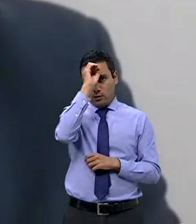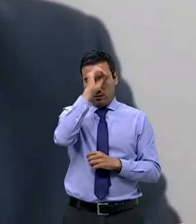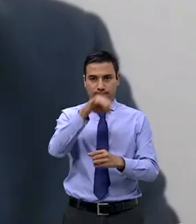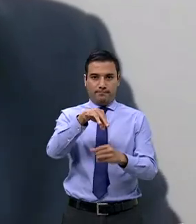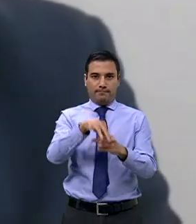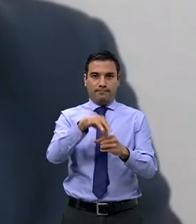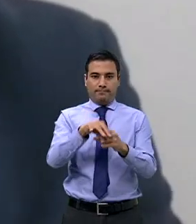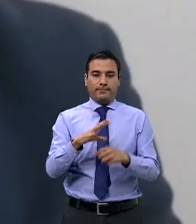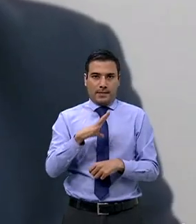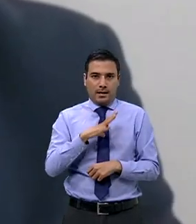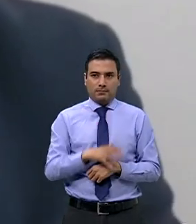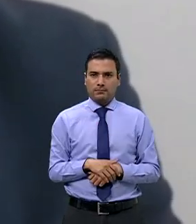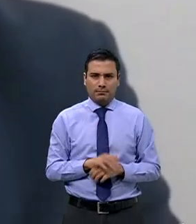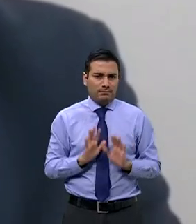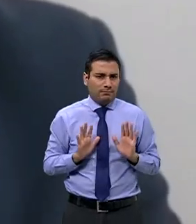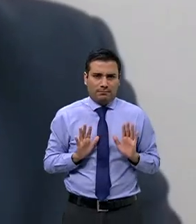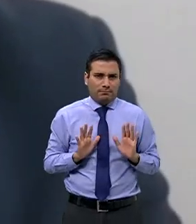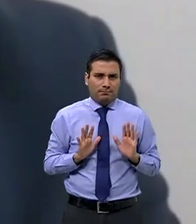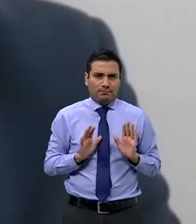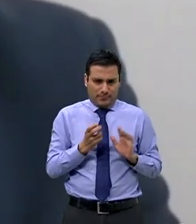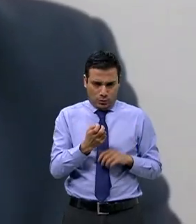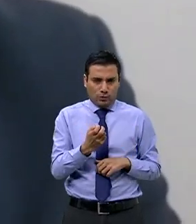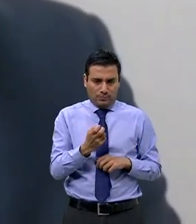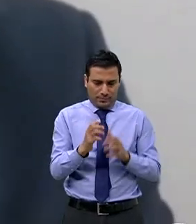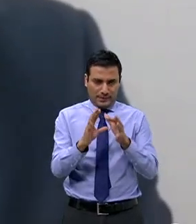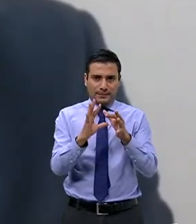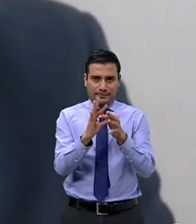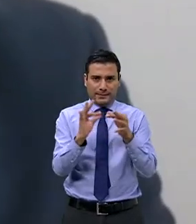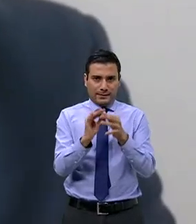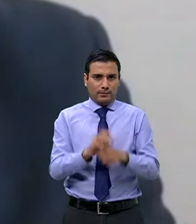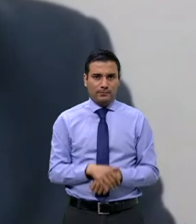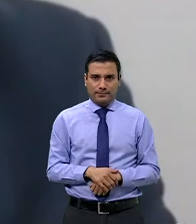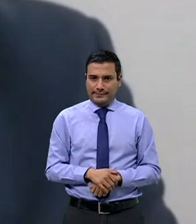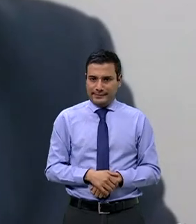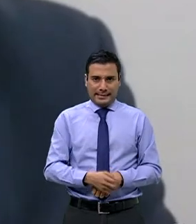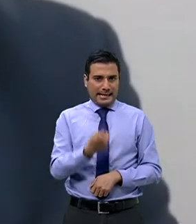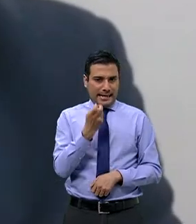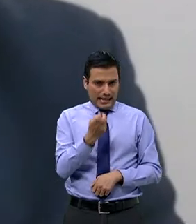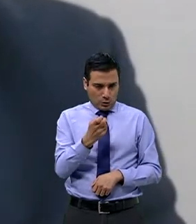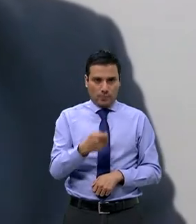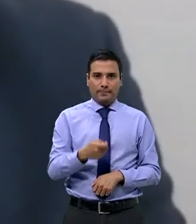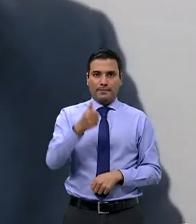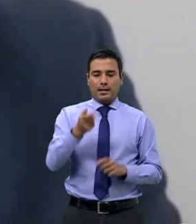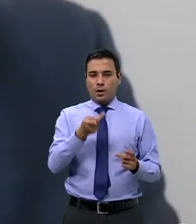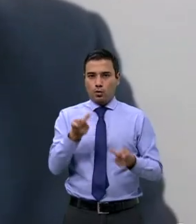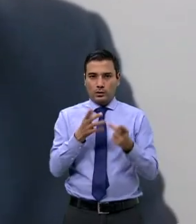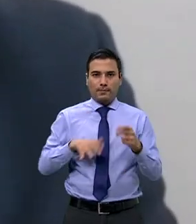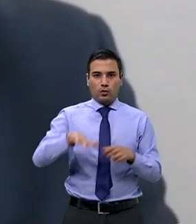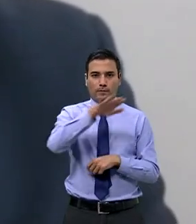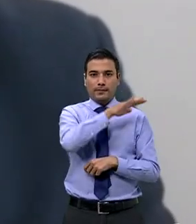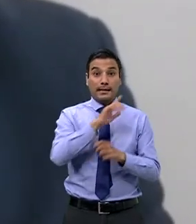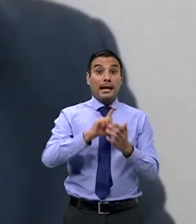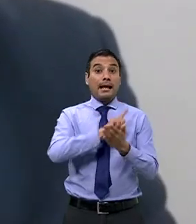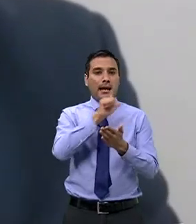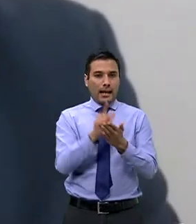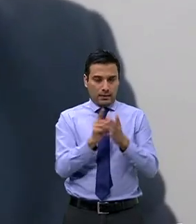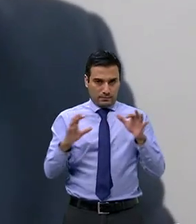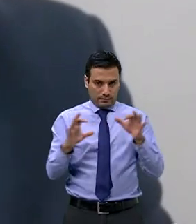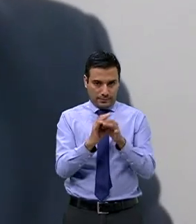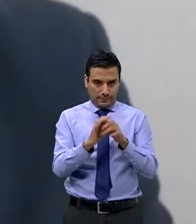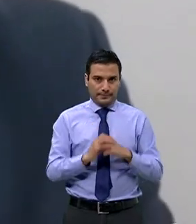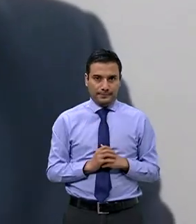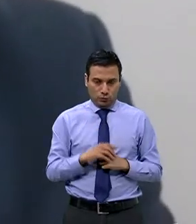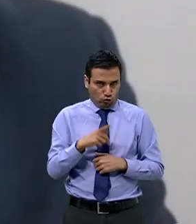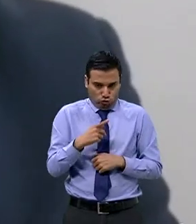no se debe escatimar nada ese es el resultado de la primera consulta popular legítima en nuestro